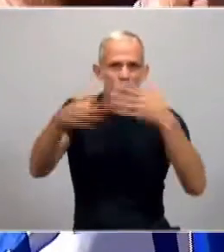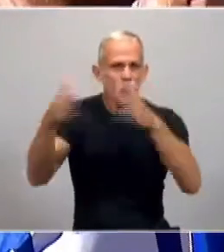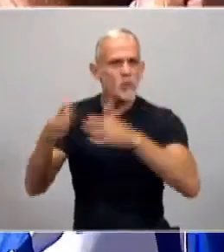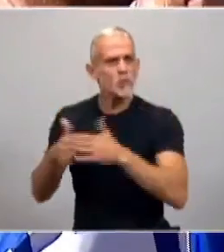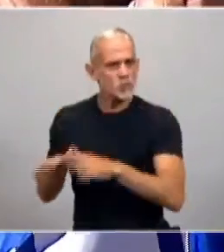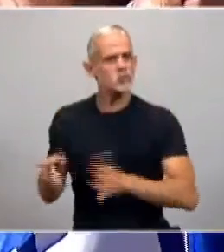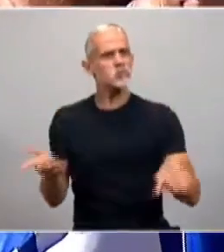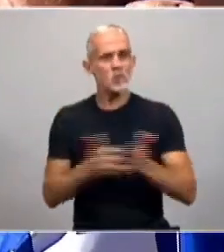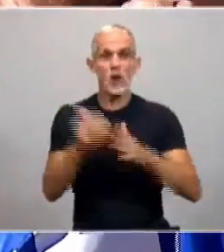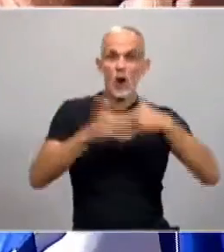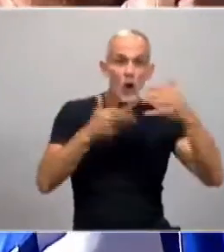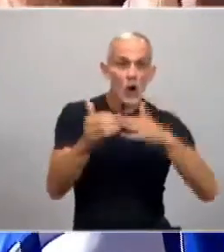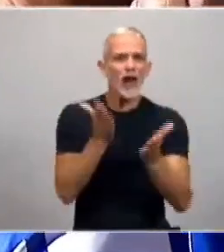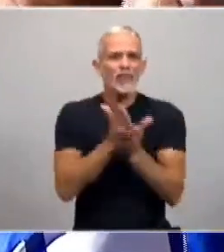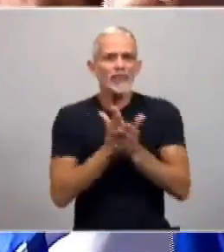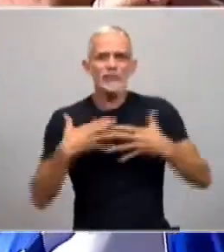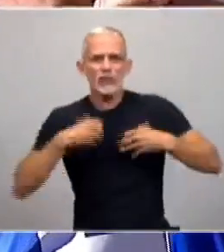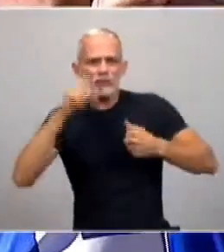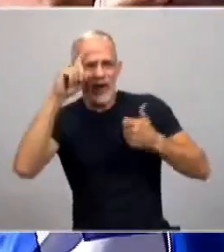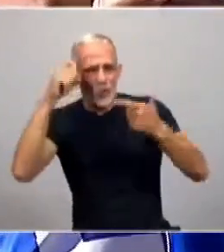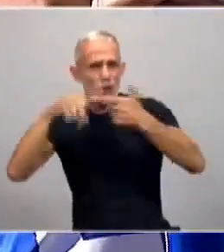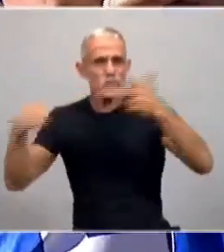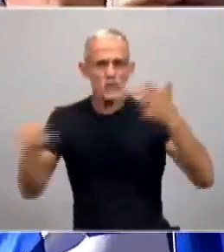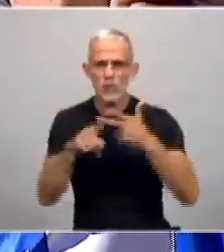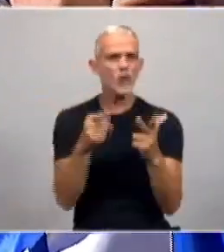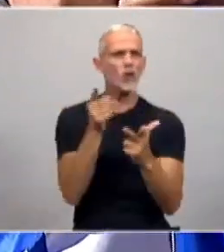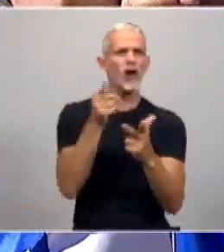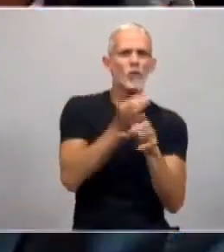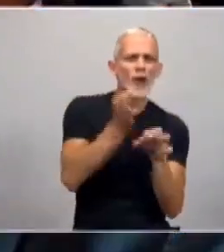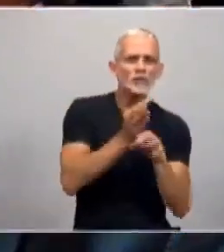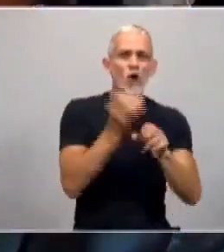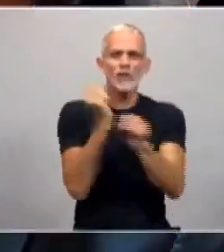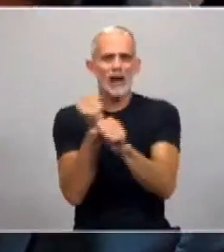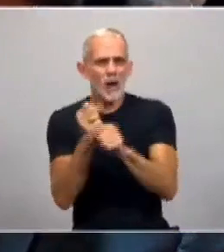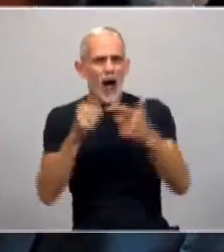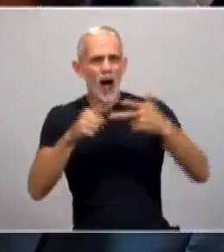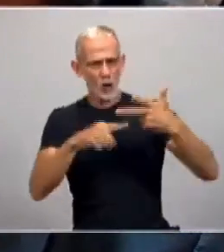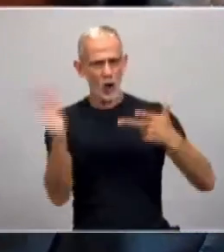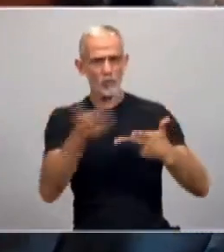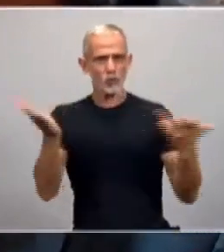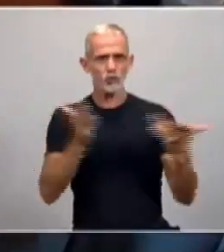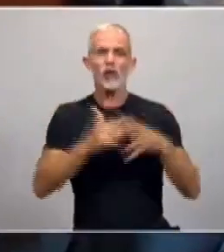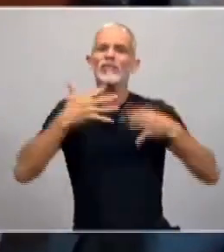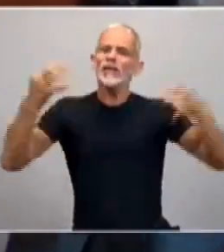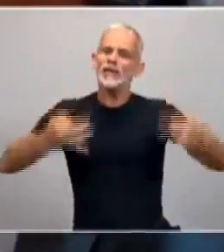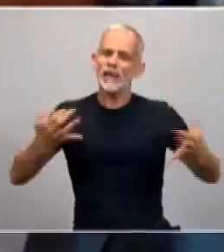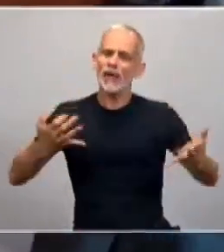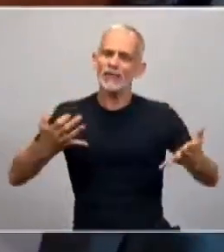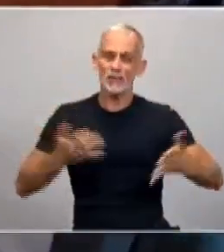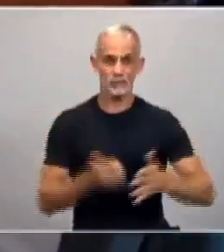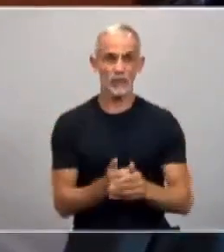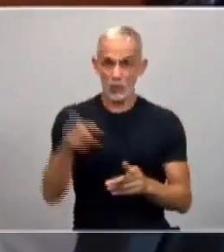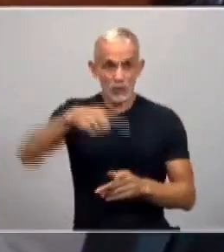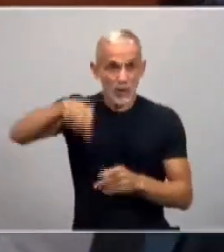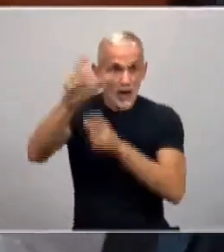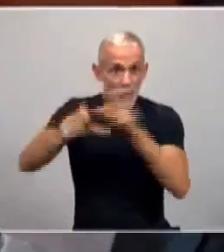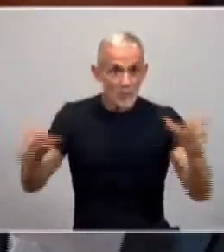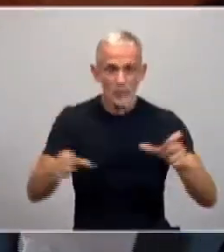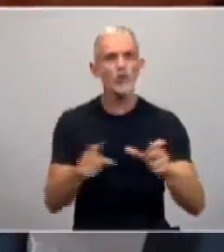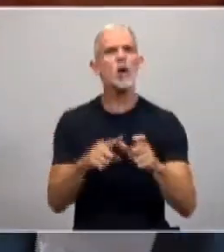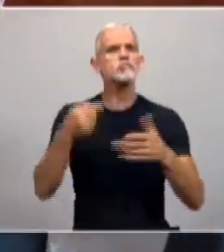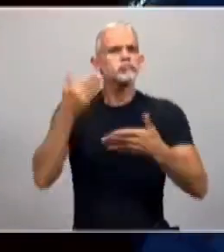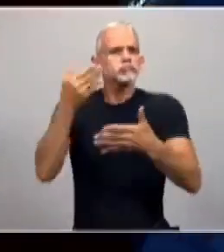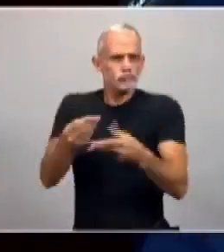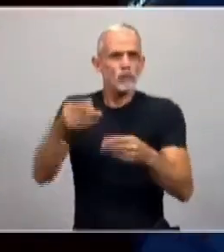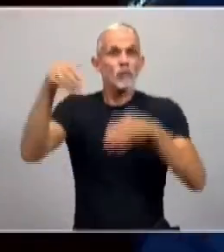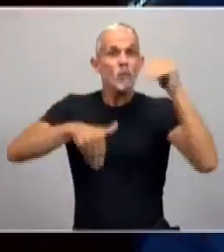las obras, el derecho a la salud, a la educación, a la producción, al trabajo, a la dignidad, y salieron a defender todo lo logrado